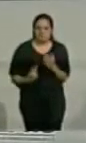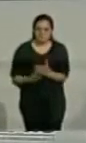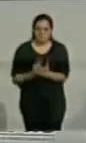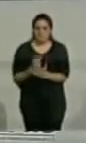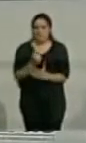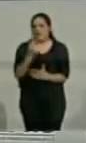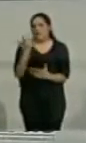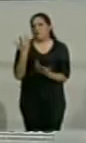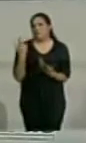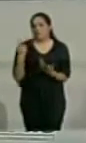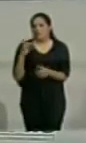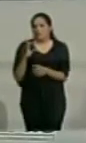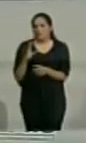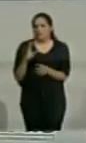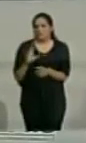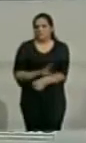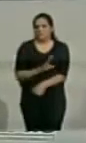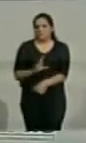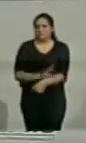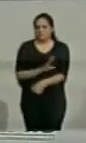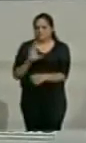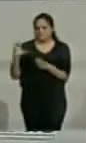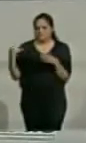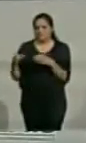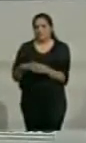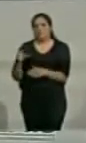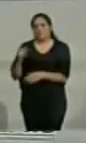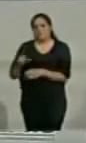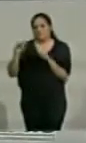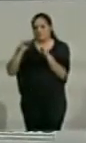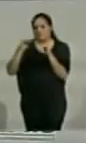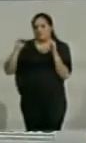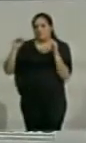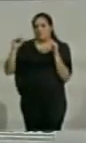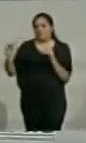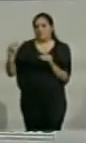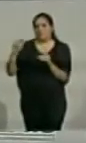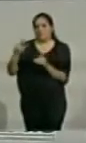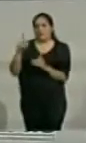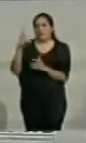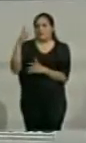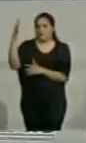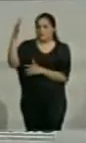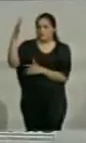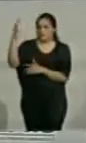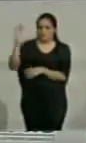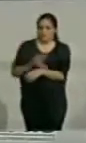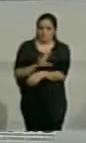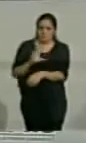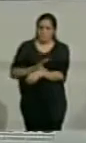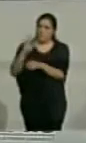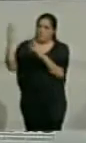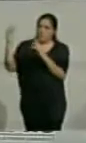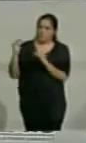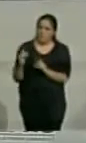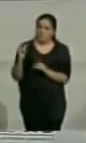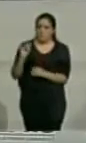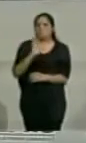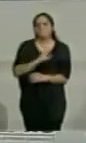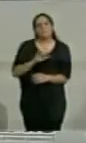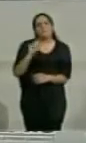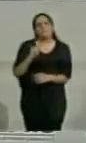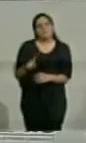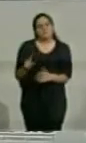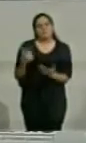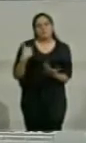de electricidad, que tenga azoteas con paneles solares, que esto permita también precisamente generar un